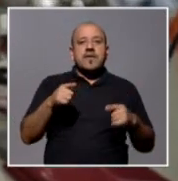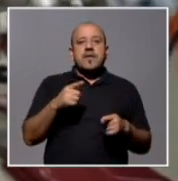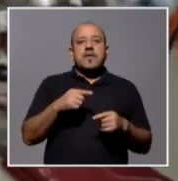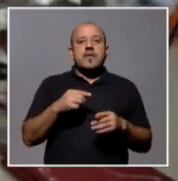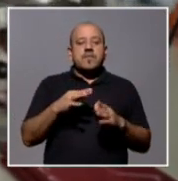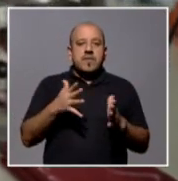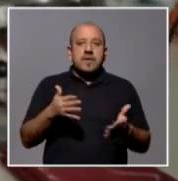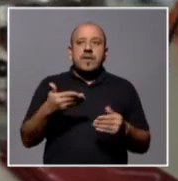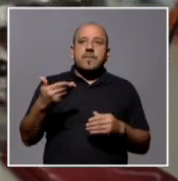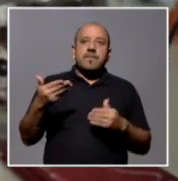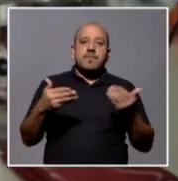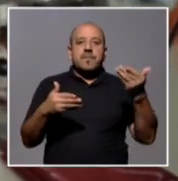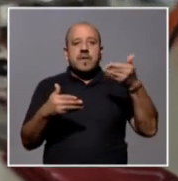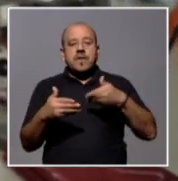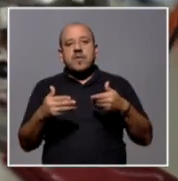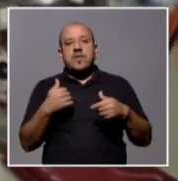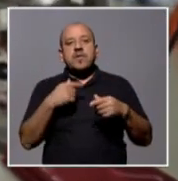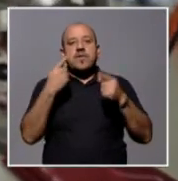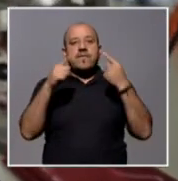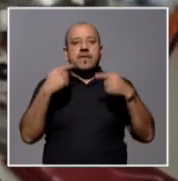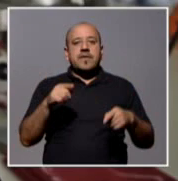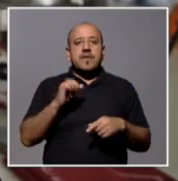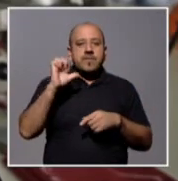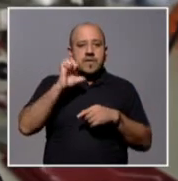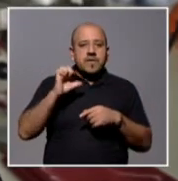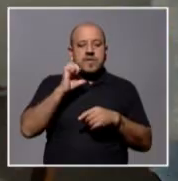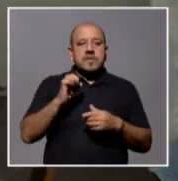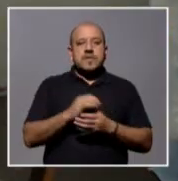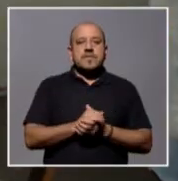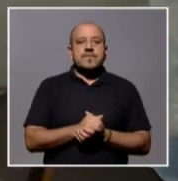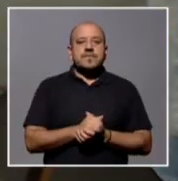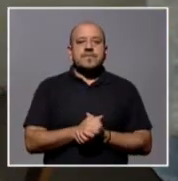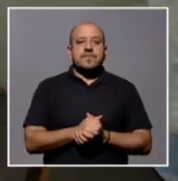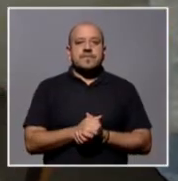comercios bueno, y las diferentes empresas y hemos tenido una gran demanda.